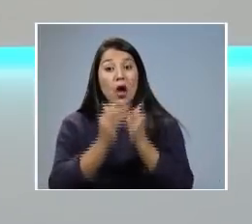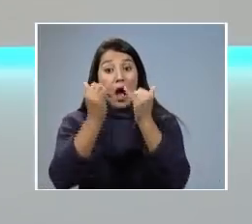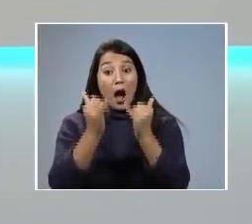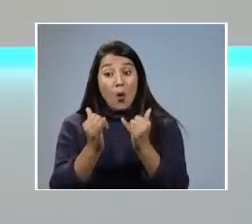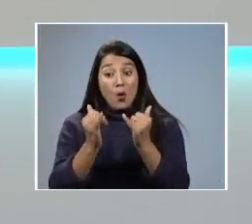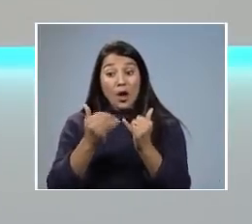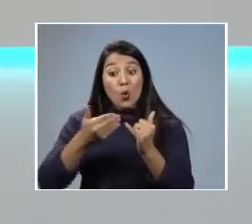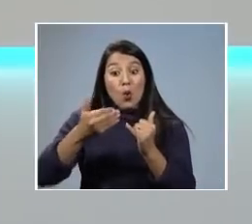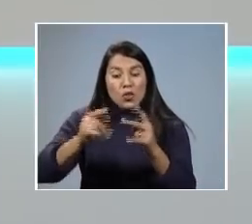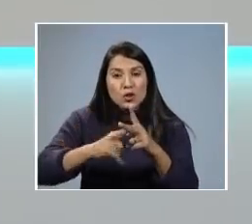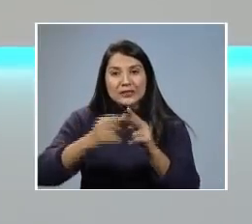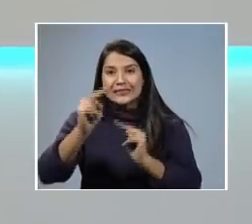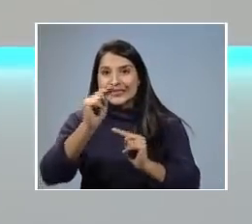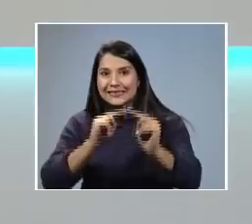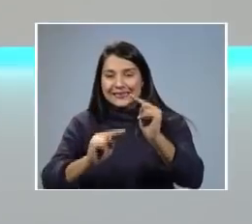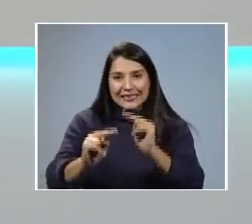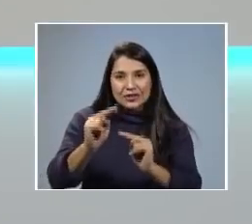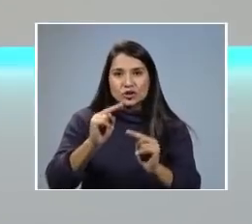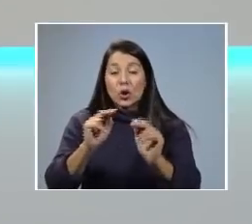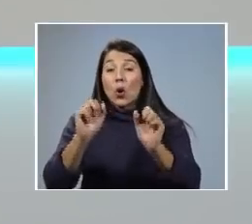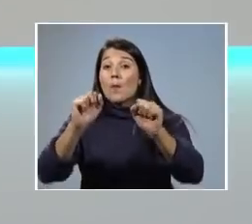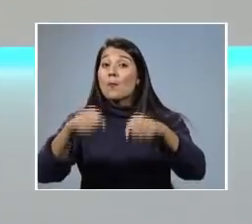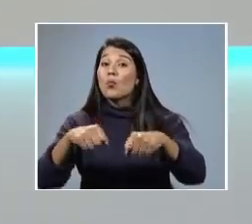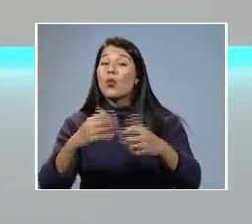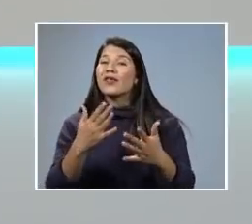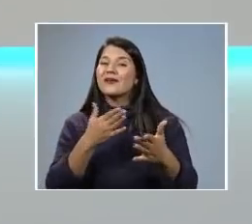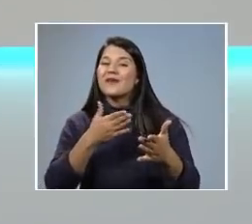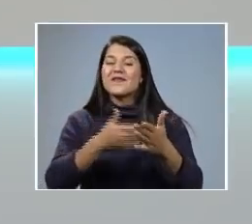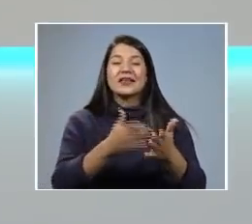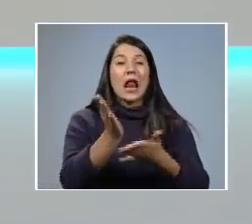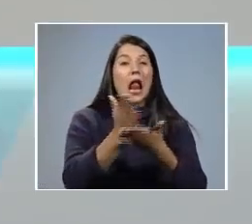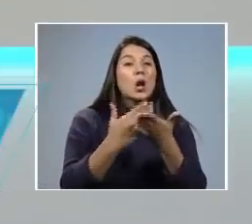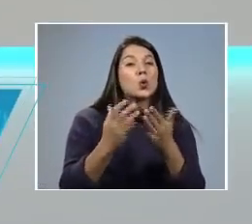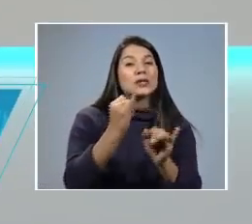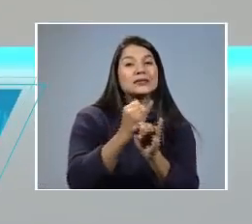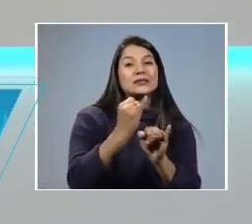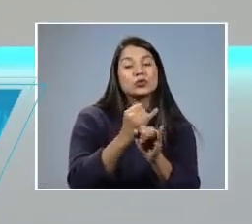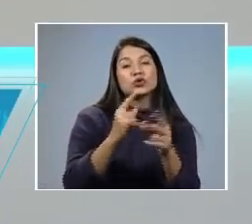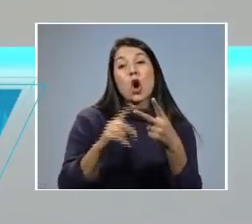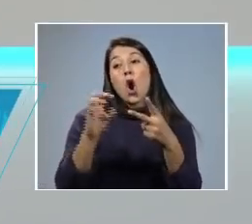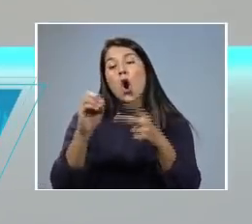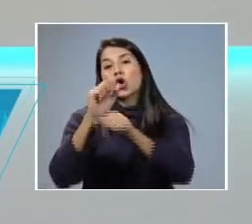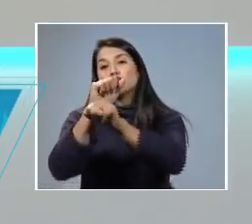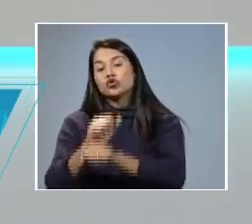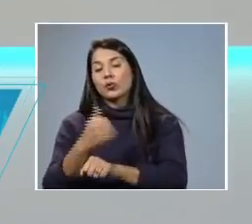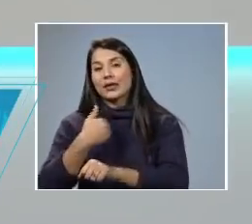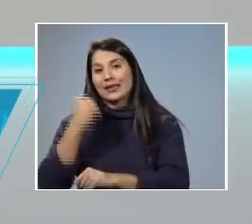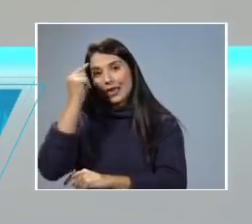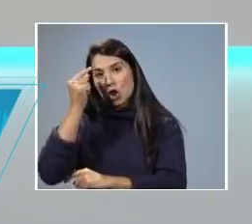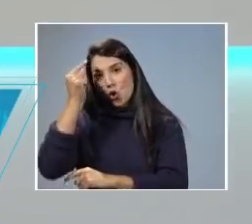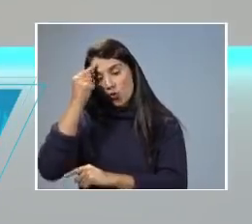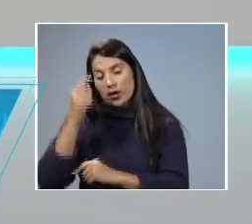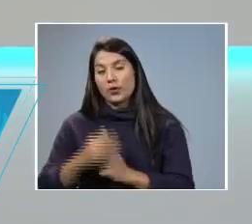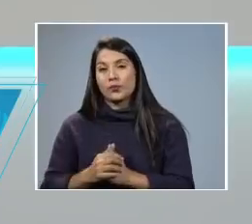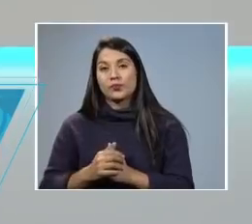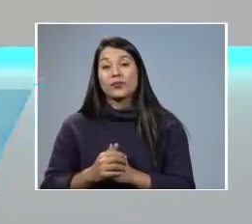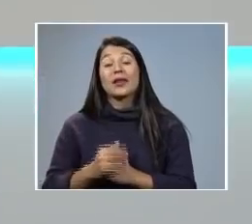negociación se sacrifiquen algunas instituciones o algunas prácticas que se tienen en el Estado costarricense. El